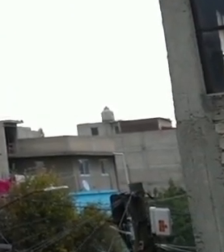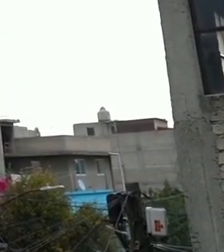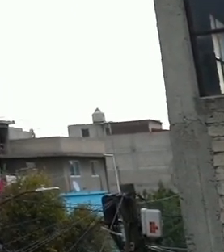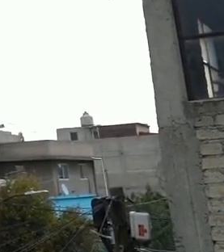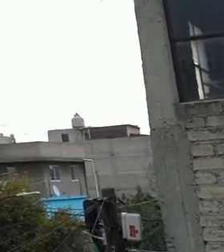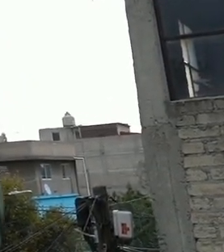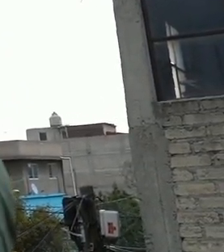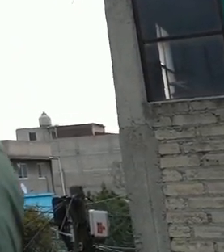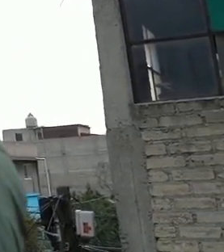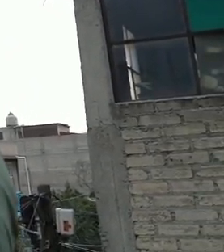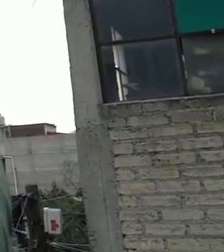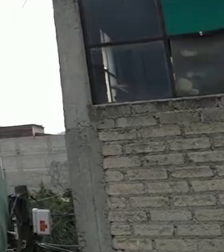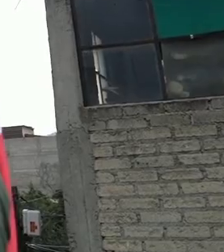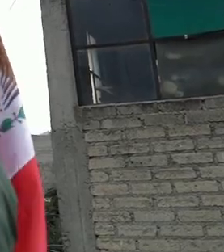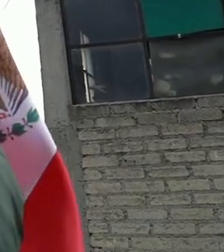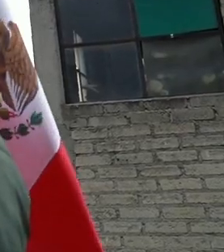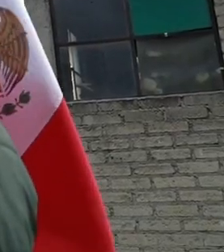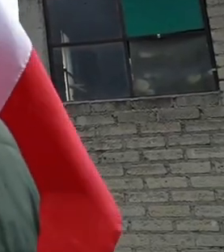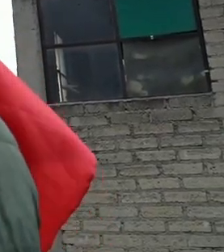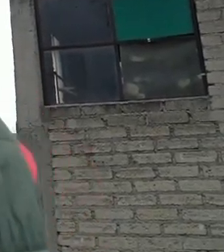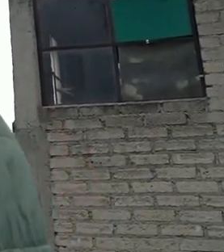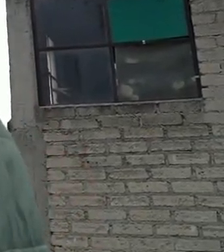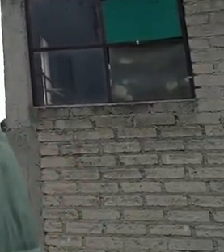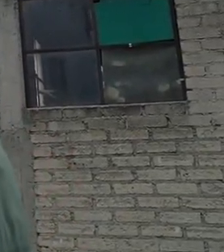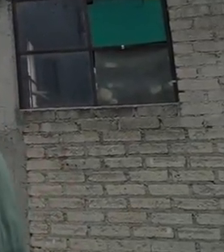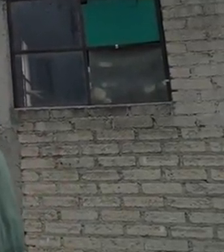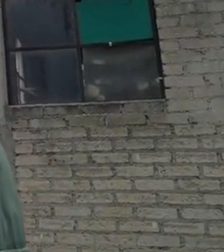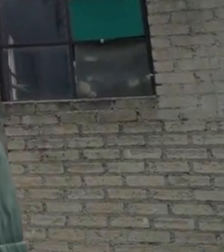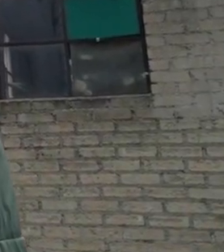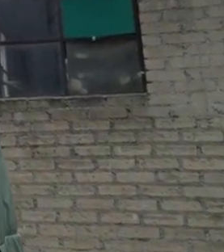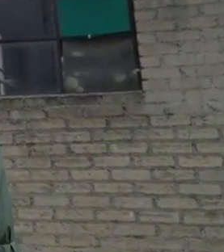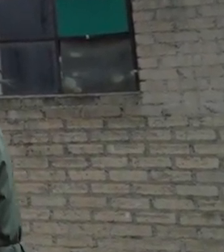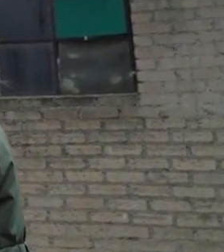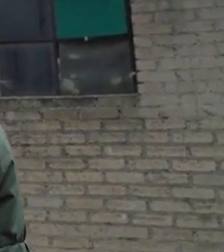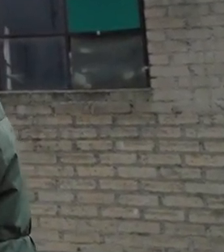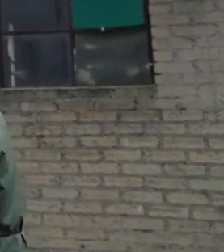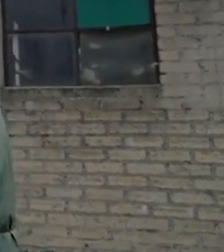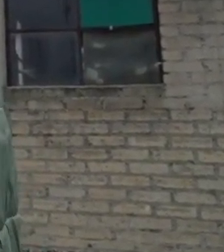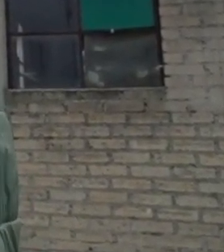son de los mejores del mundo.